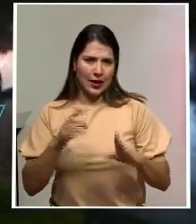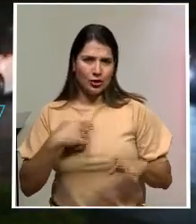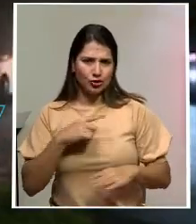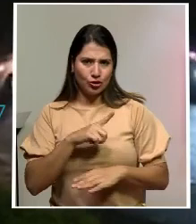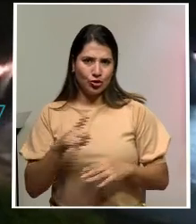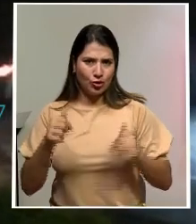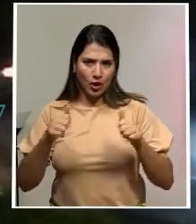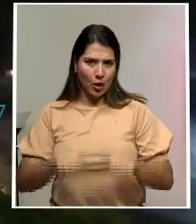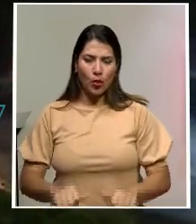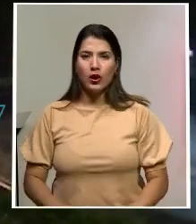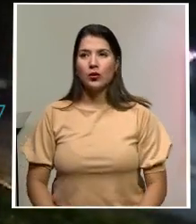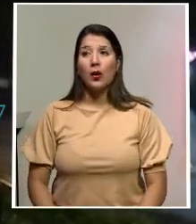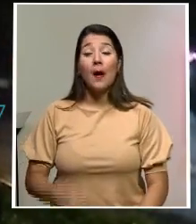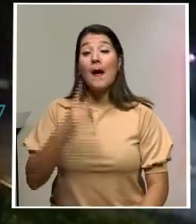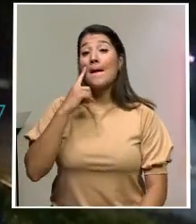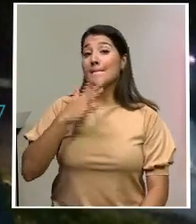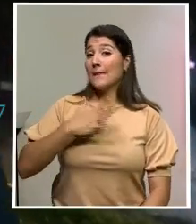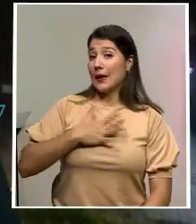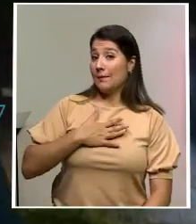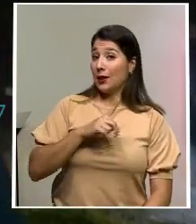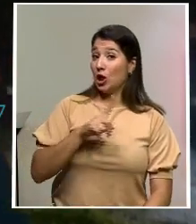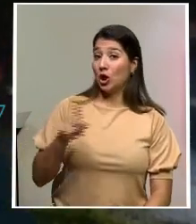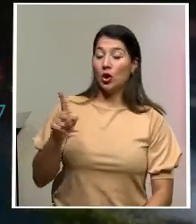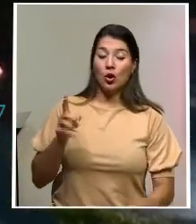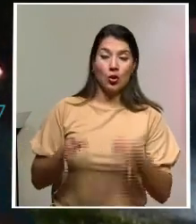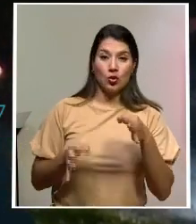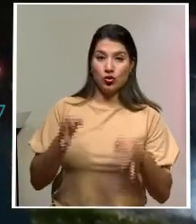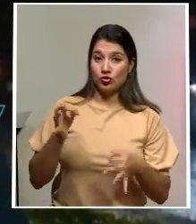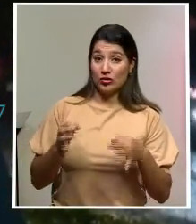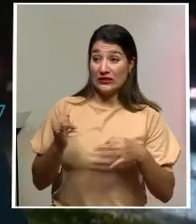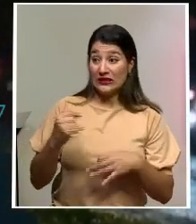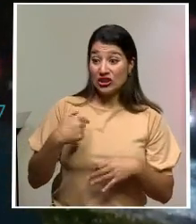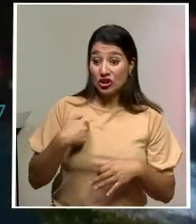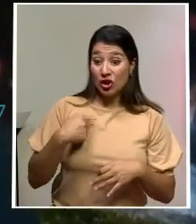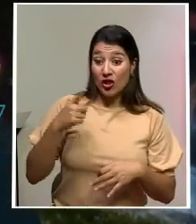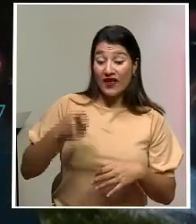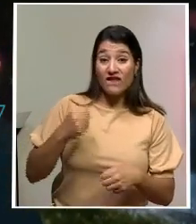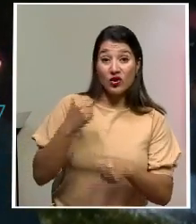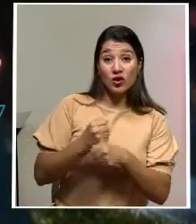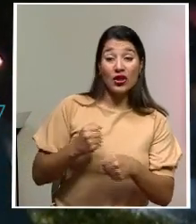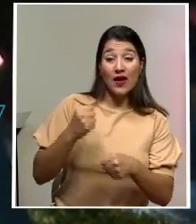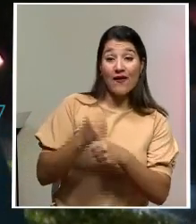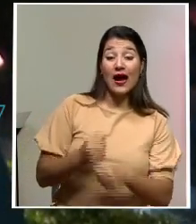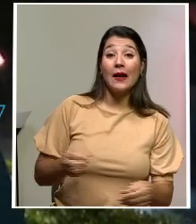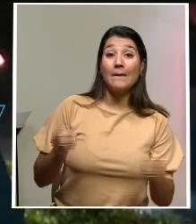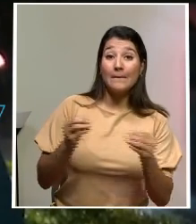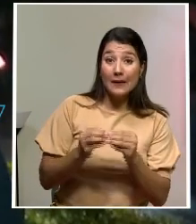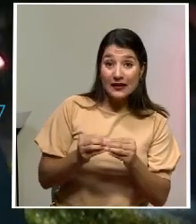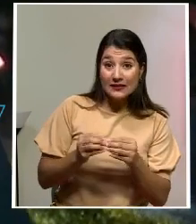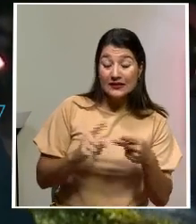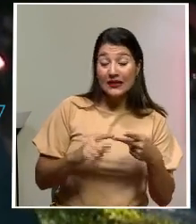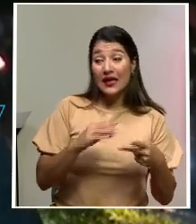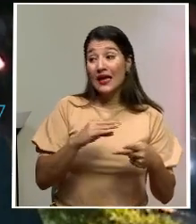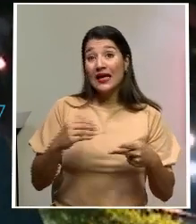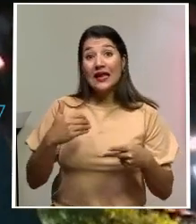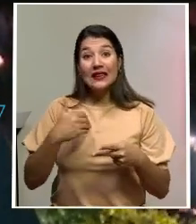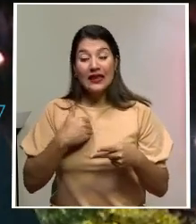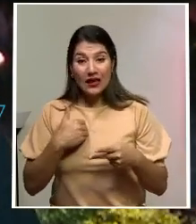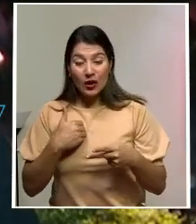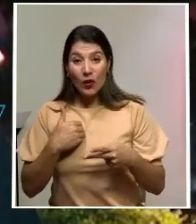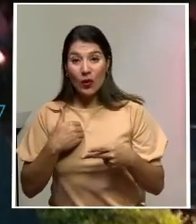mí yo digo que sería injusto, porque si tengo que trabajar más y tengo que